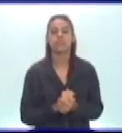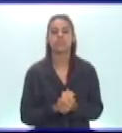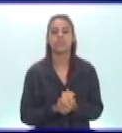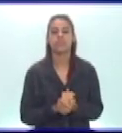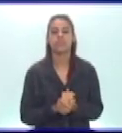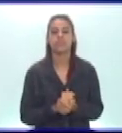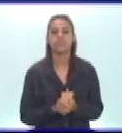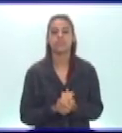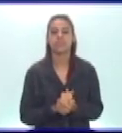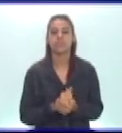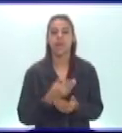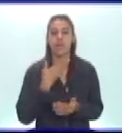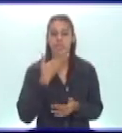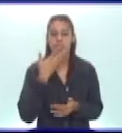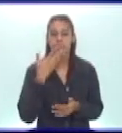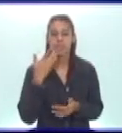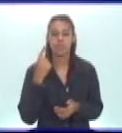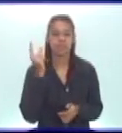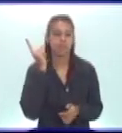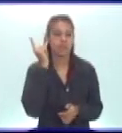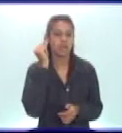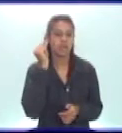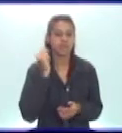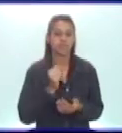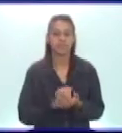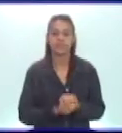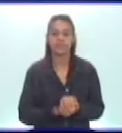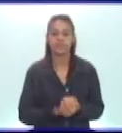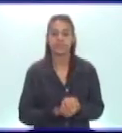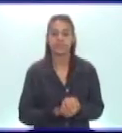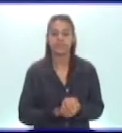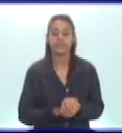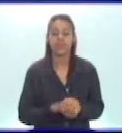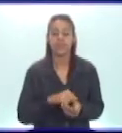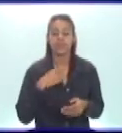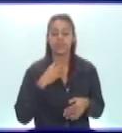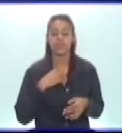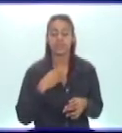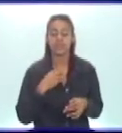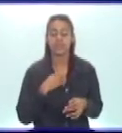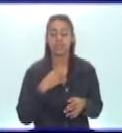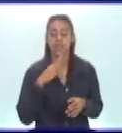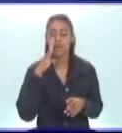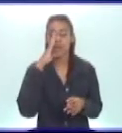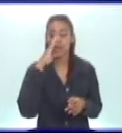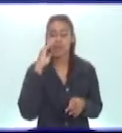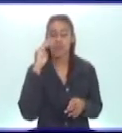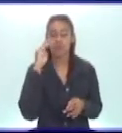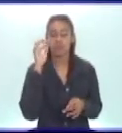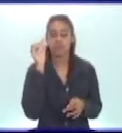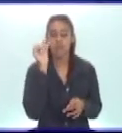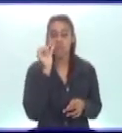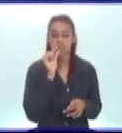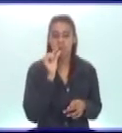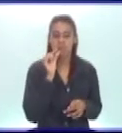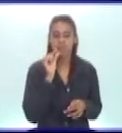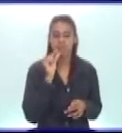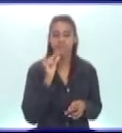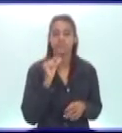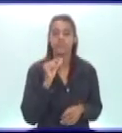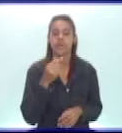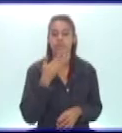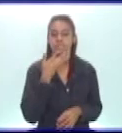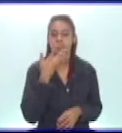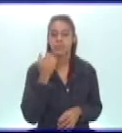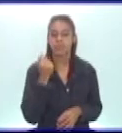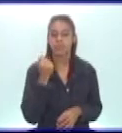de la pérdida auditiva. Si nosotros tenemos una hipoacusia leve, cuando existe una